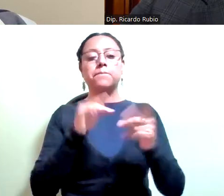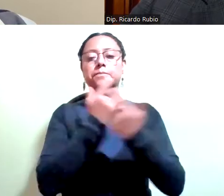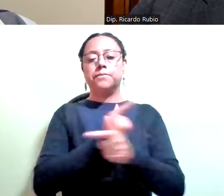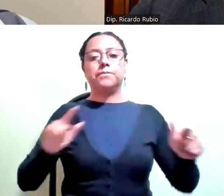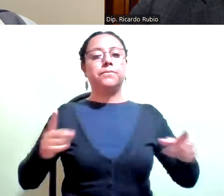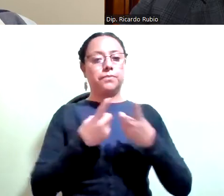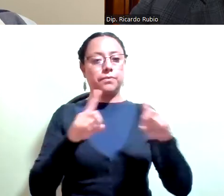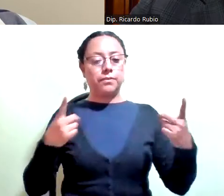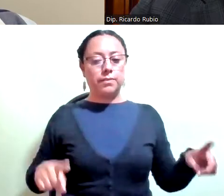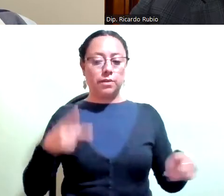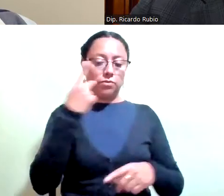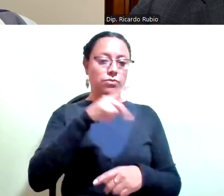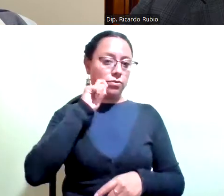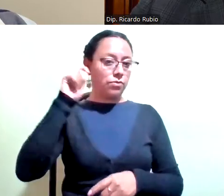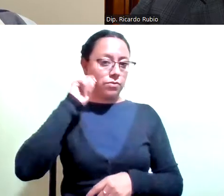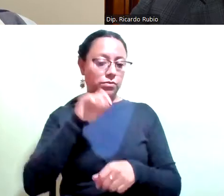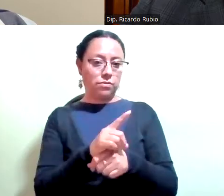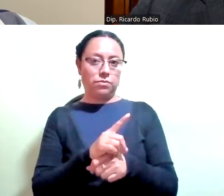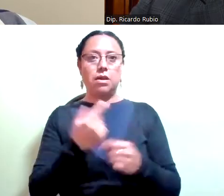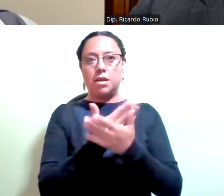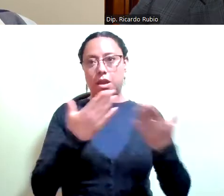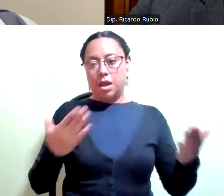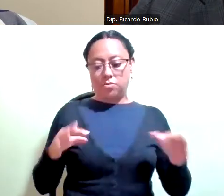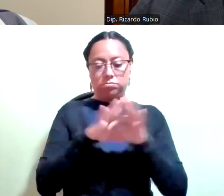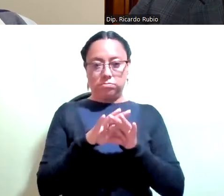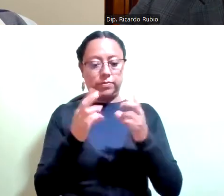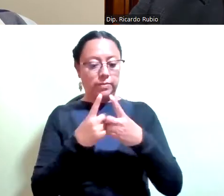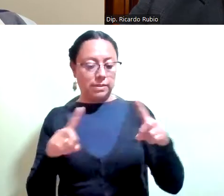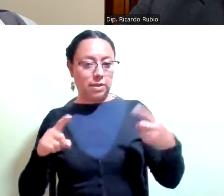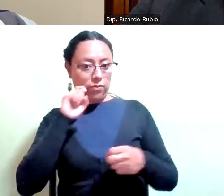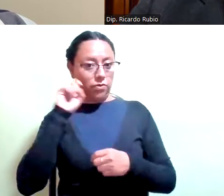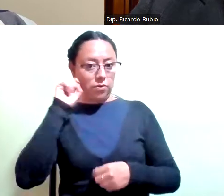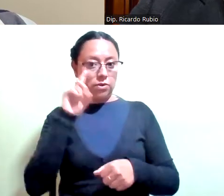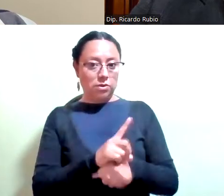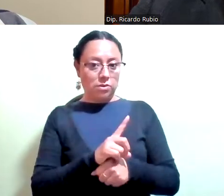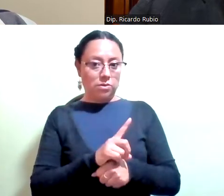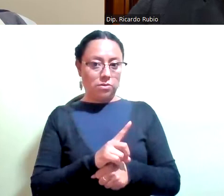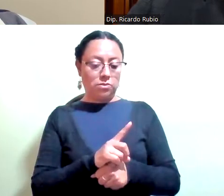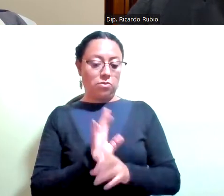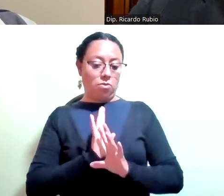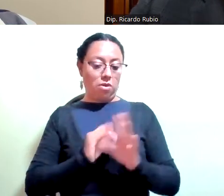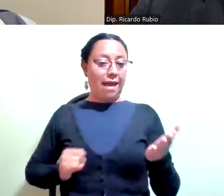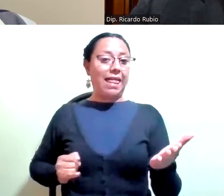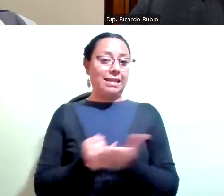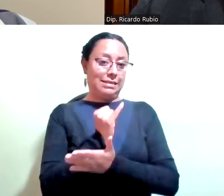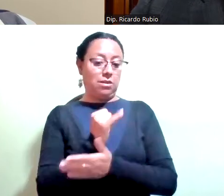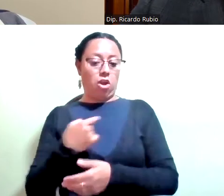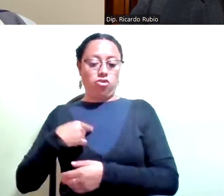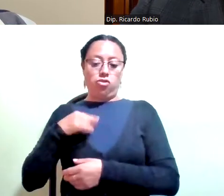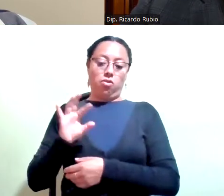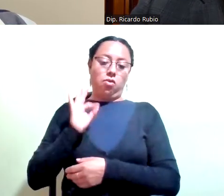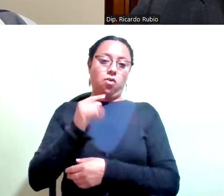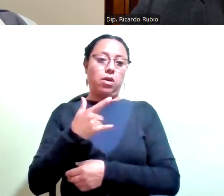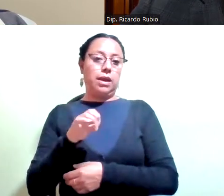su sexualidad. Nada tiene que ver el desarrollo de la sexualidad con la autodeterminación del género.